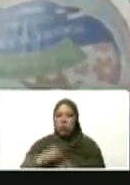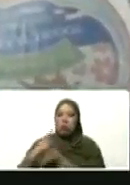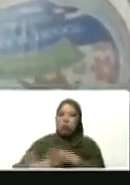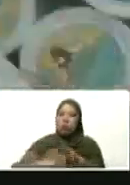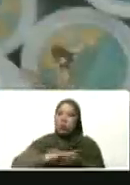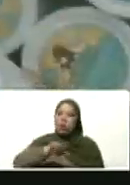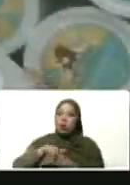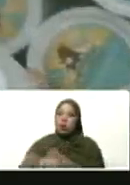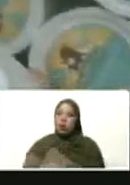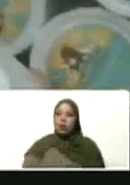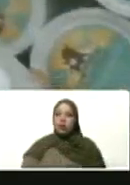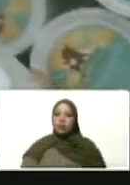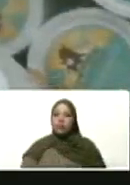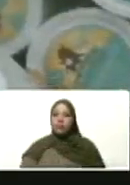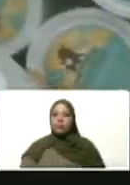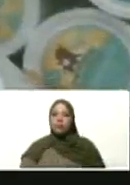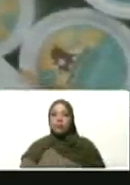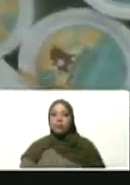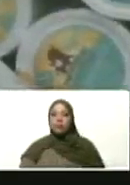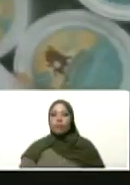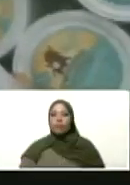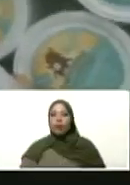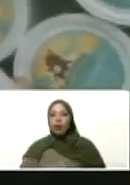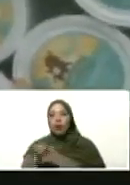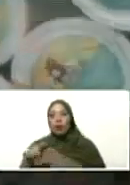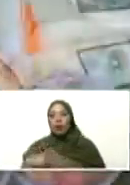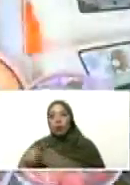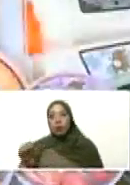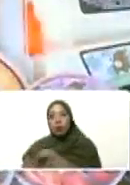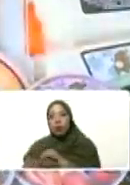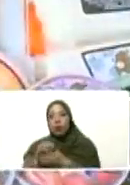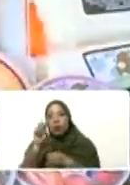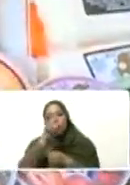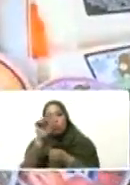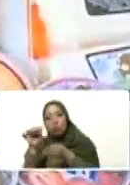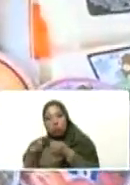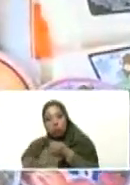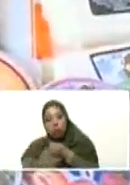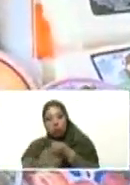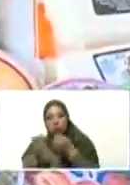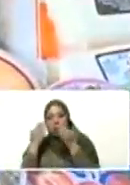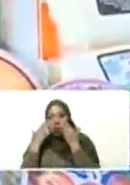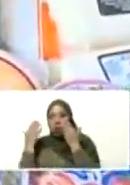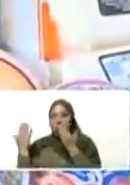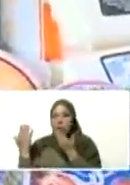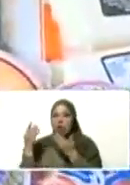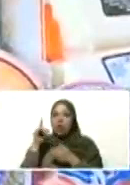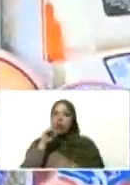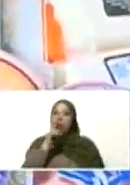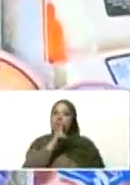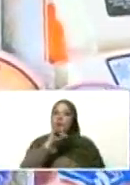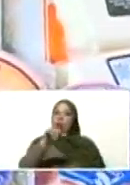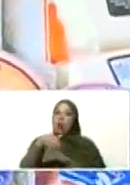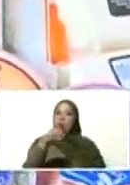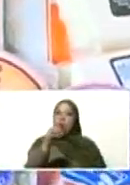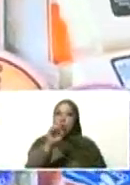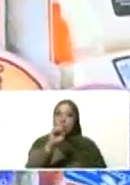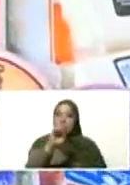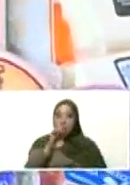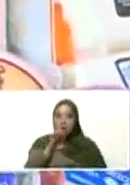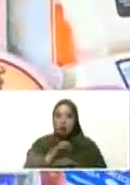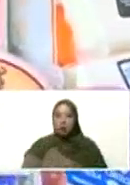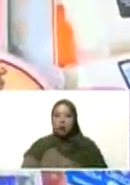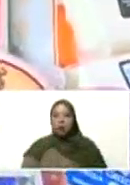nacional. Y desde estos espacios tenemos a nuestros compañeros viceministros, el viceministro José Aguilera, tenemos también al gerente